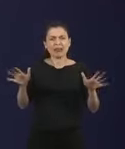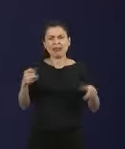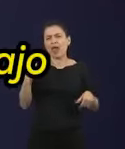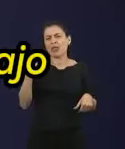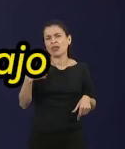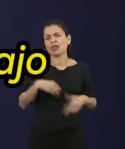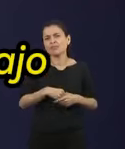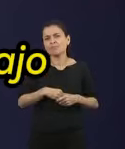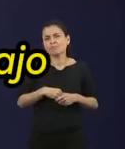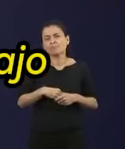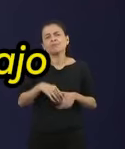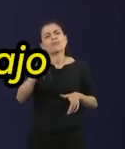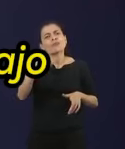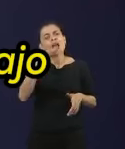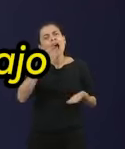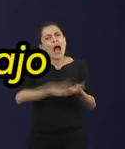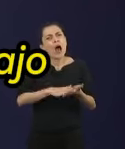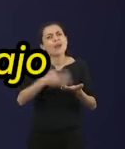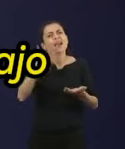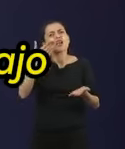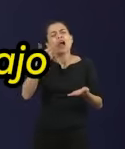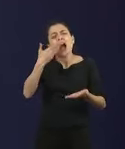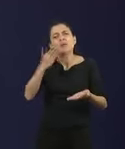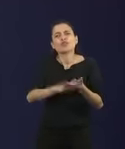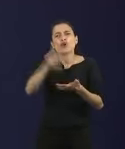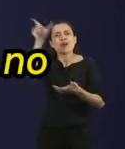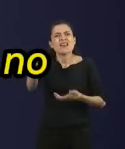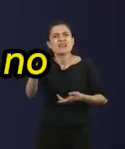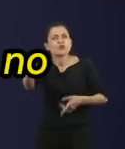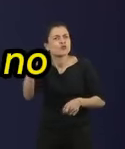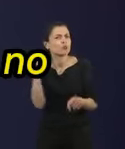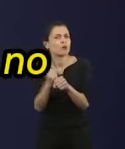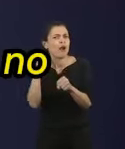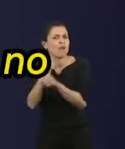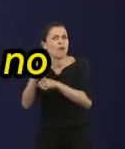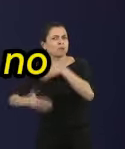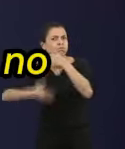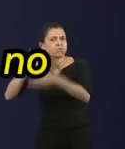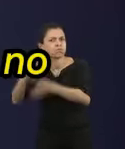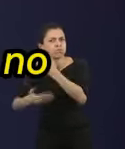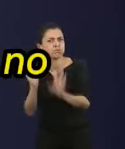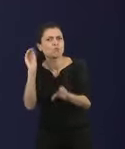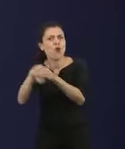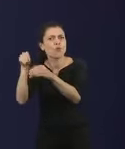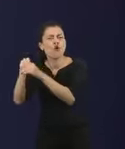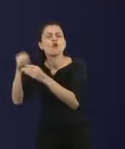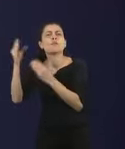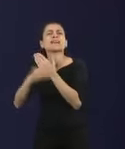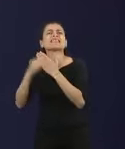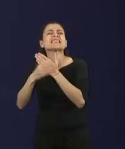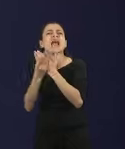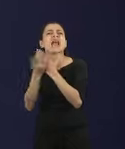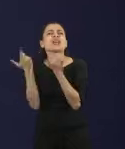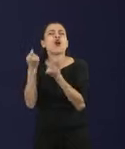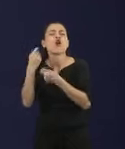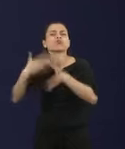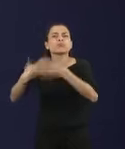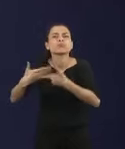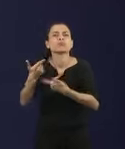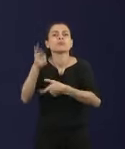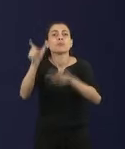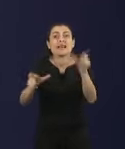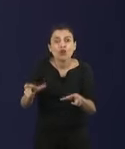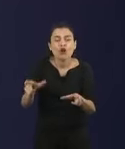libertad destaca permanentemente el trabajo que hace en todas las áreas que le compete no